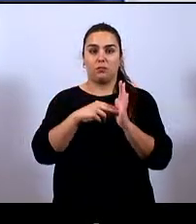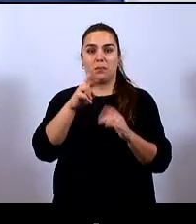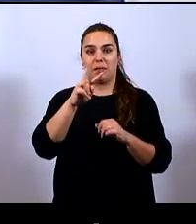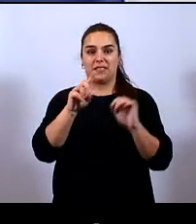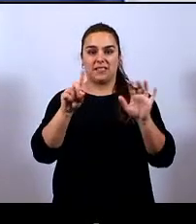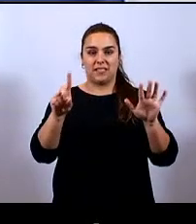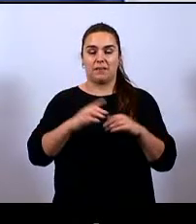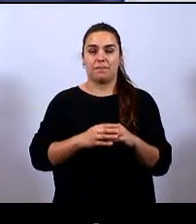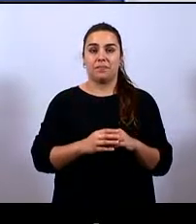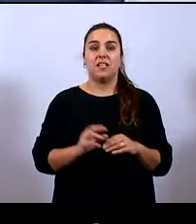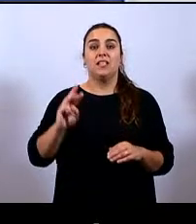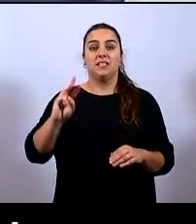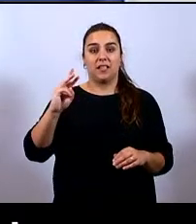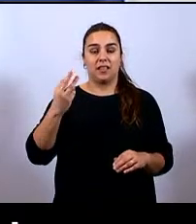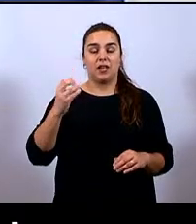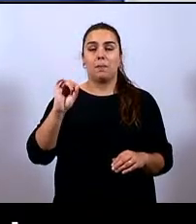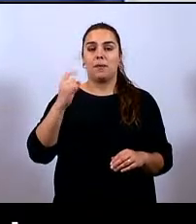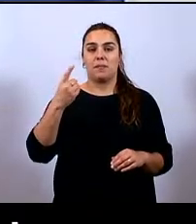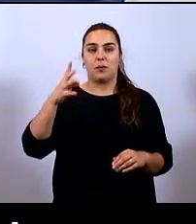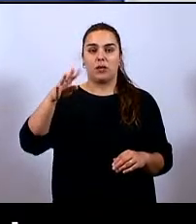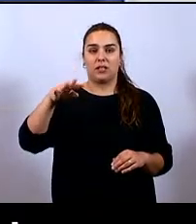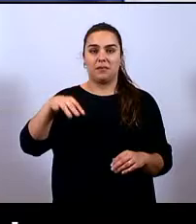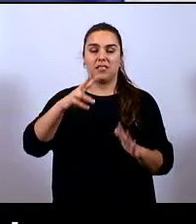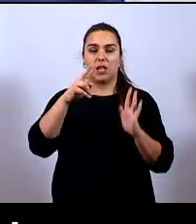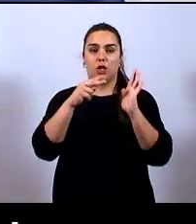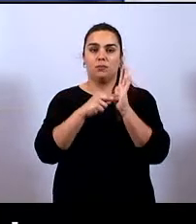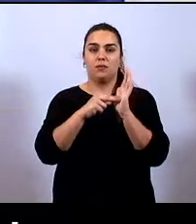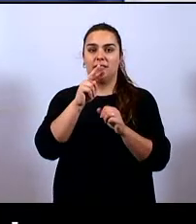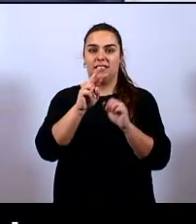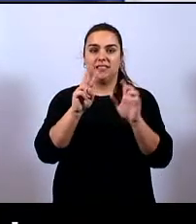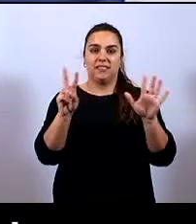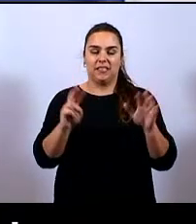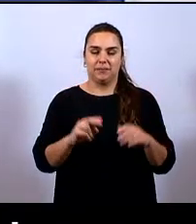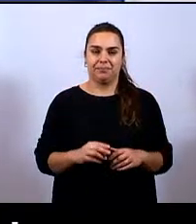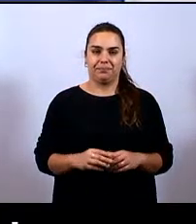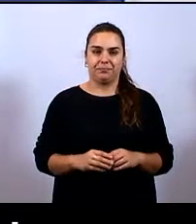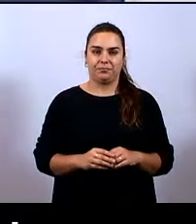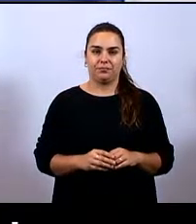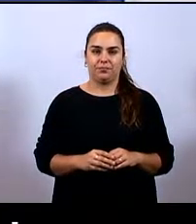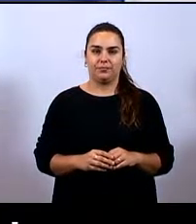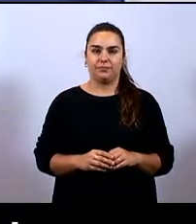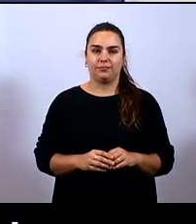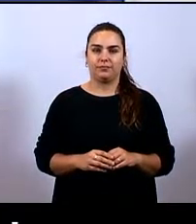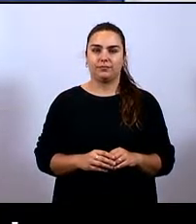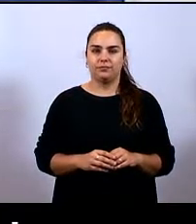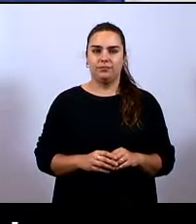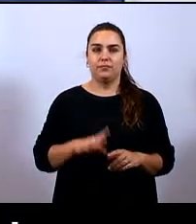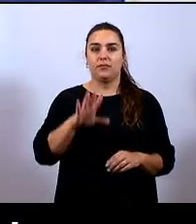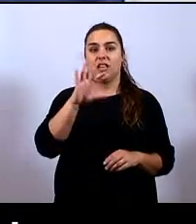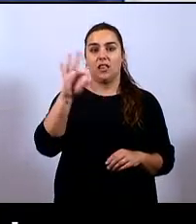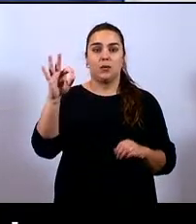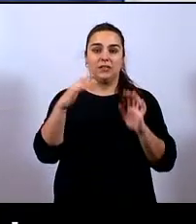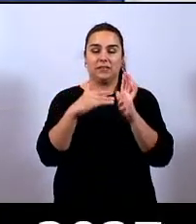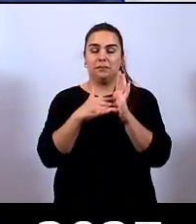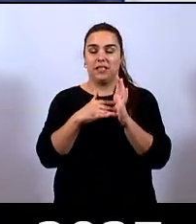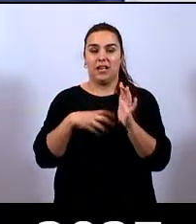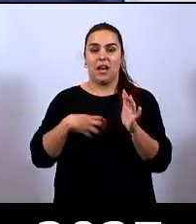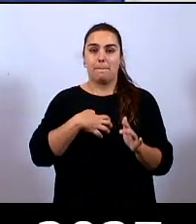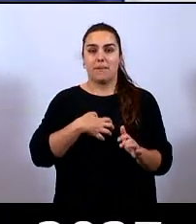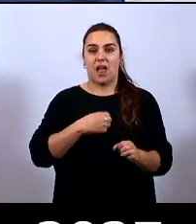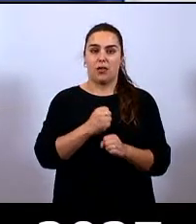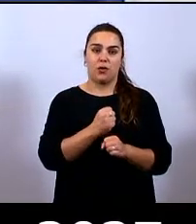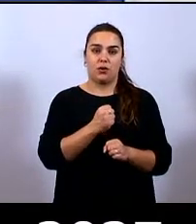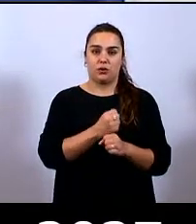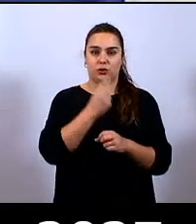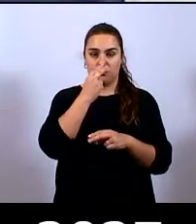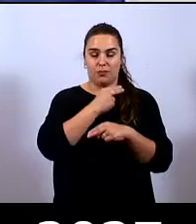2026 y el tercero en el primer cuatrimestre de 2027. Los más de 50.000 empleados públicos extremeños